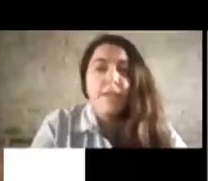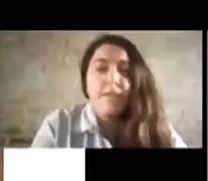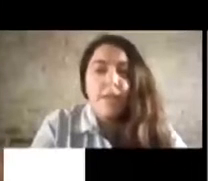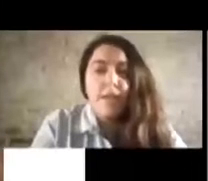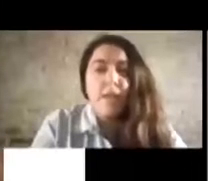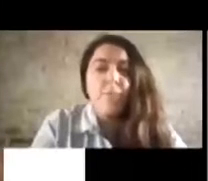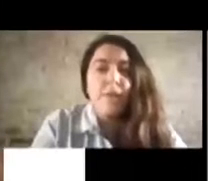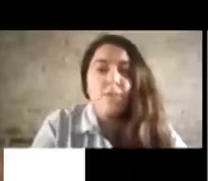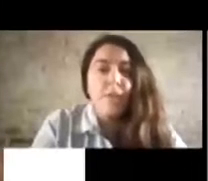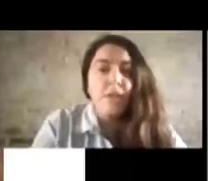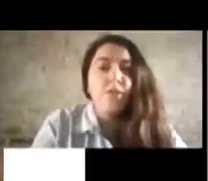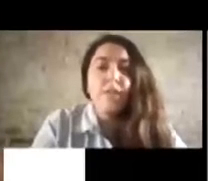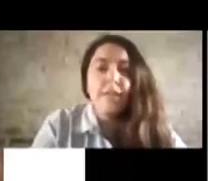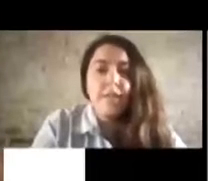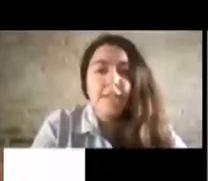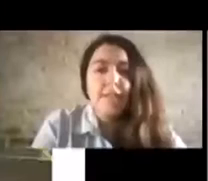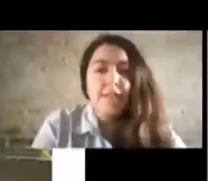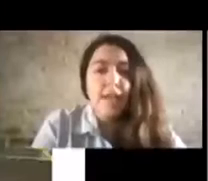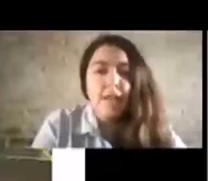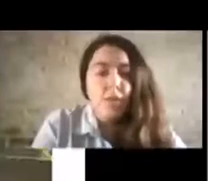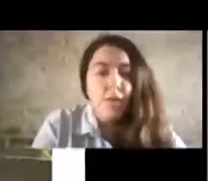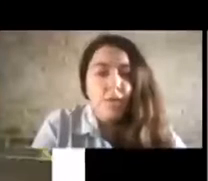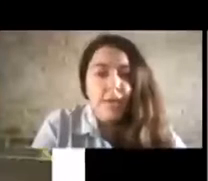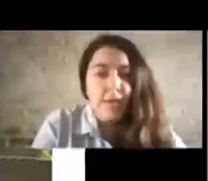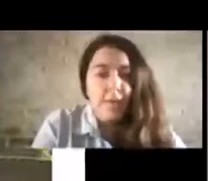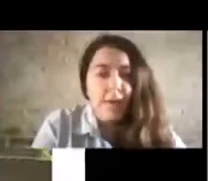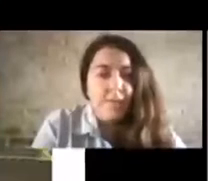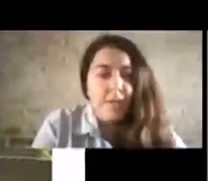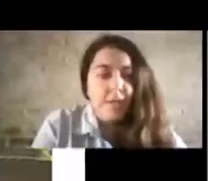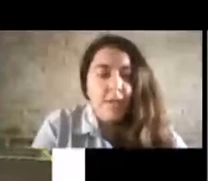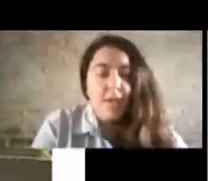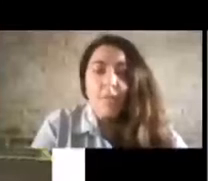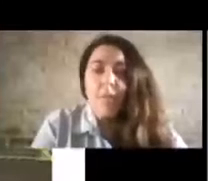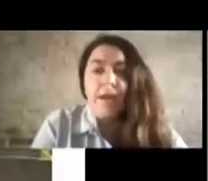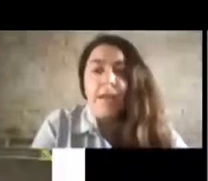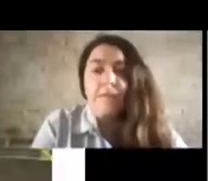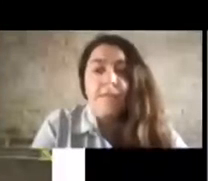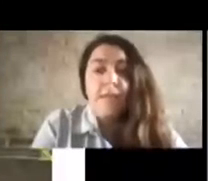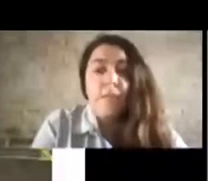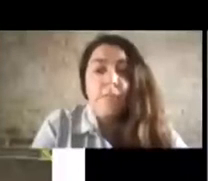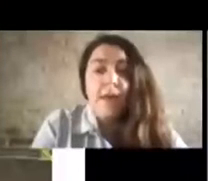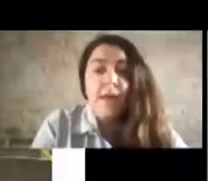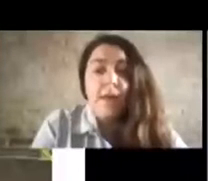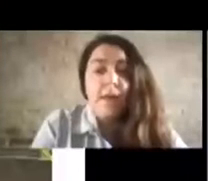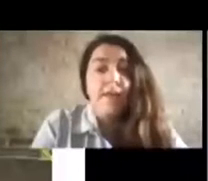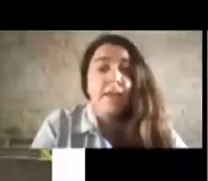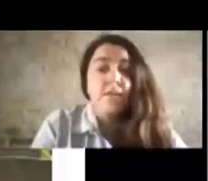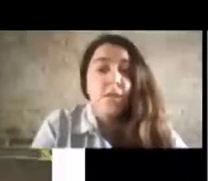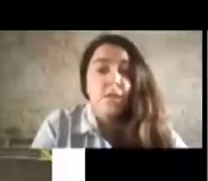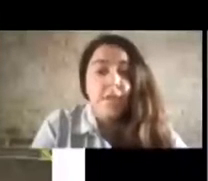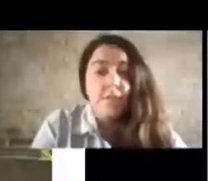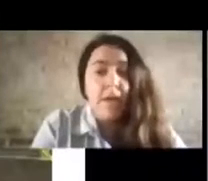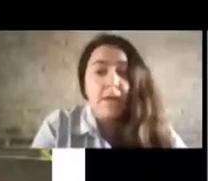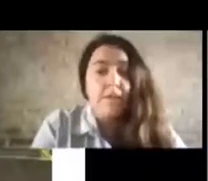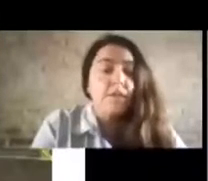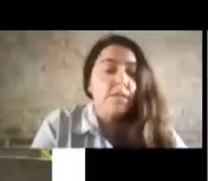es abierta en la parte superior, necesita incluir una tapa. Barrera física para el ingreso de